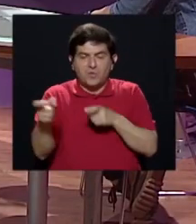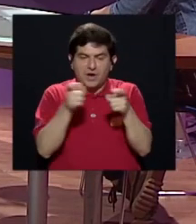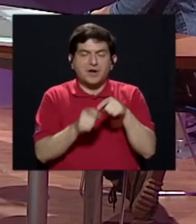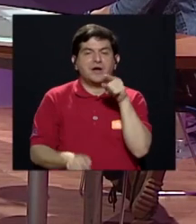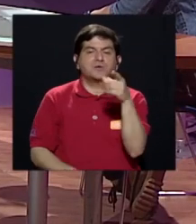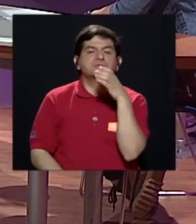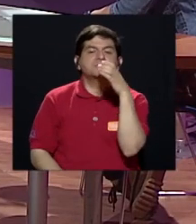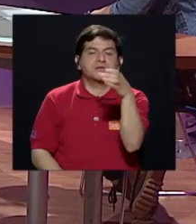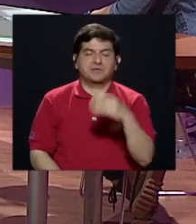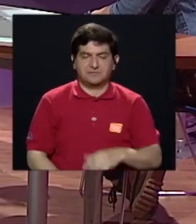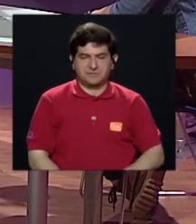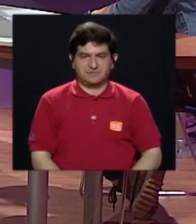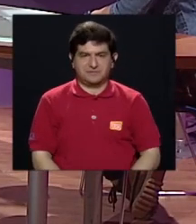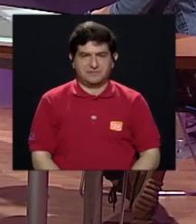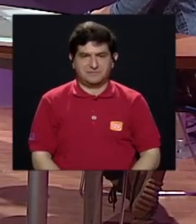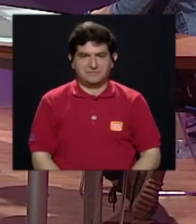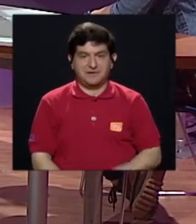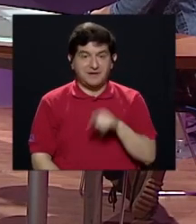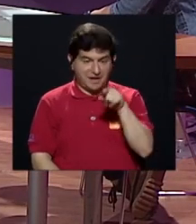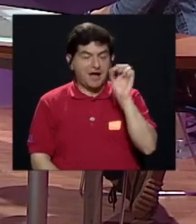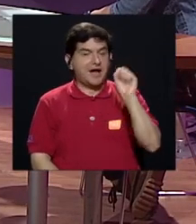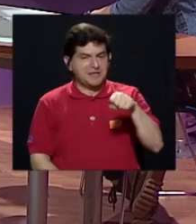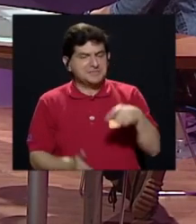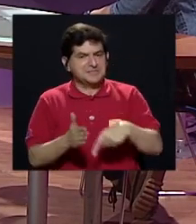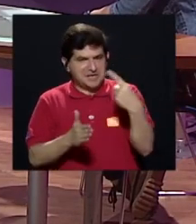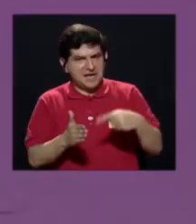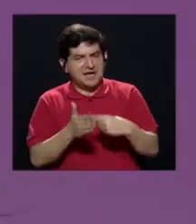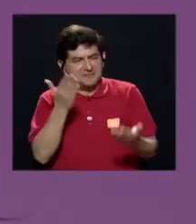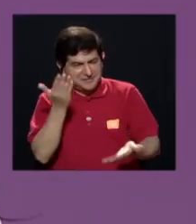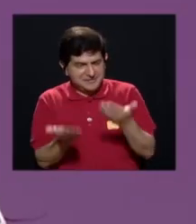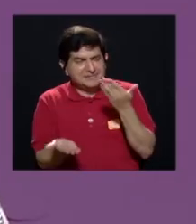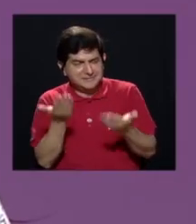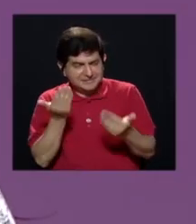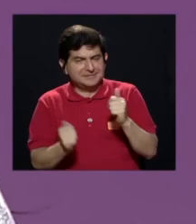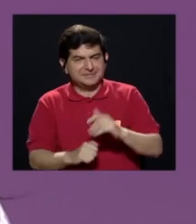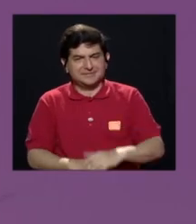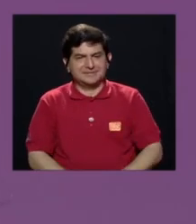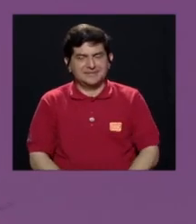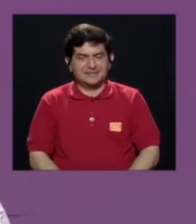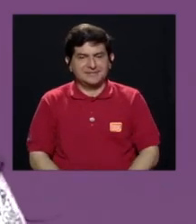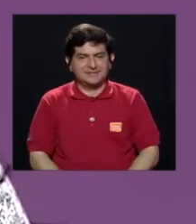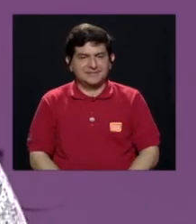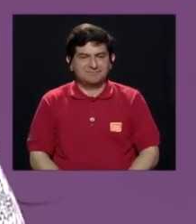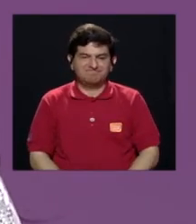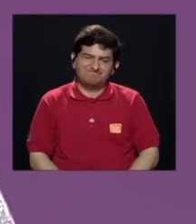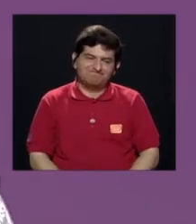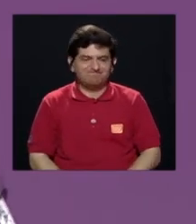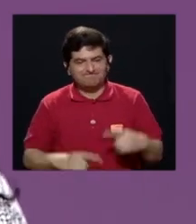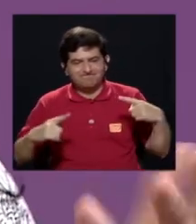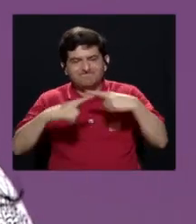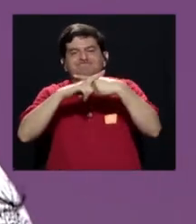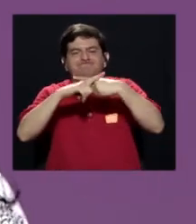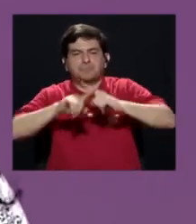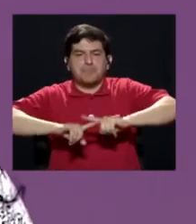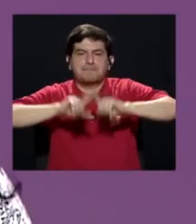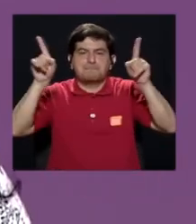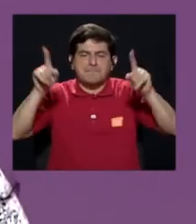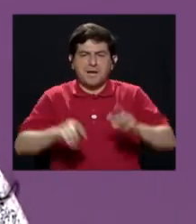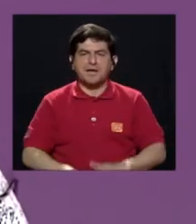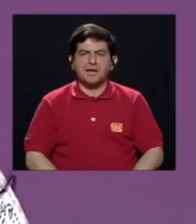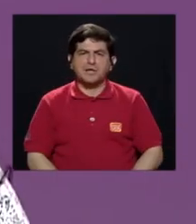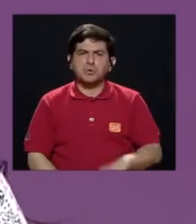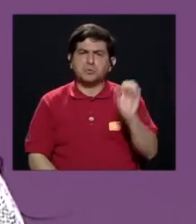a usted como artista. Y entonces eso sí, a veces es un poco... Es un poco ahí como chocante, como, pero en